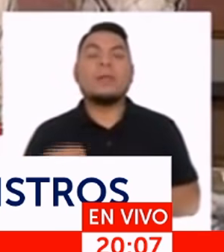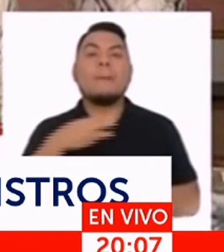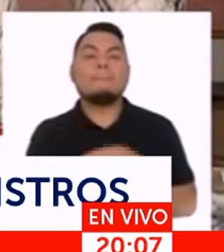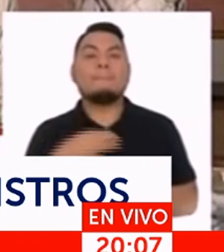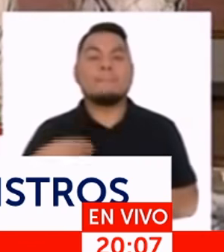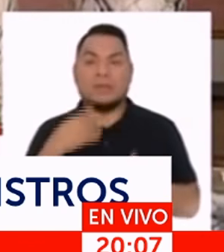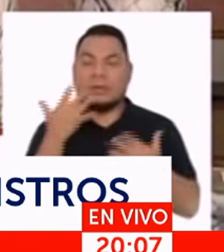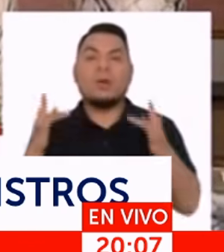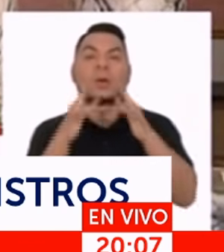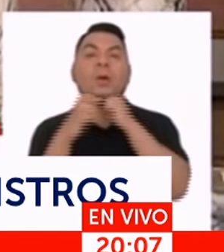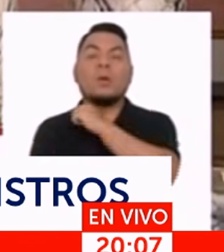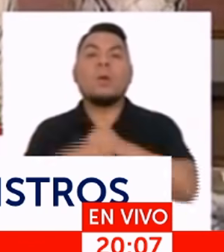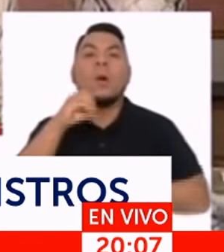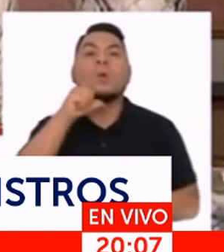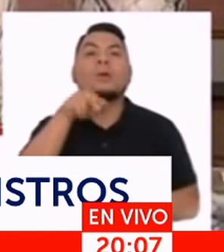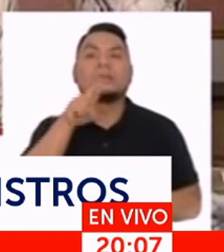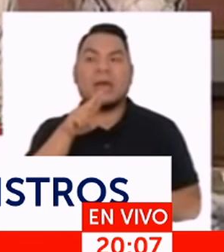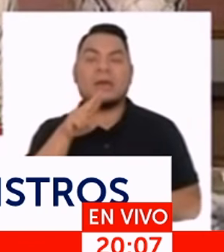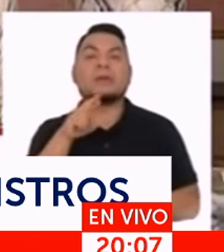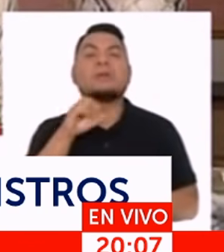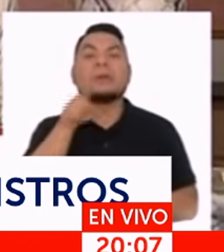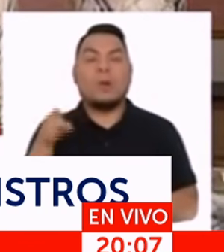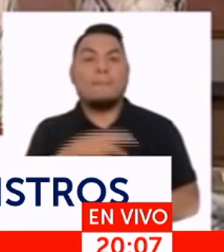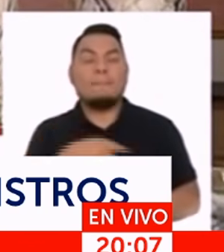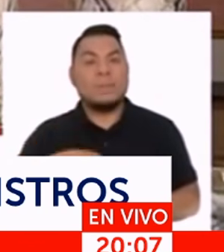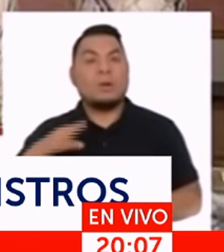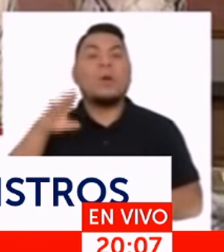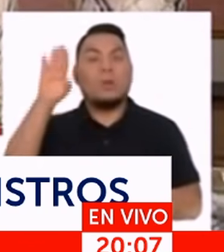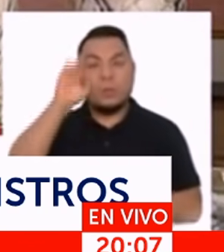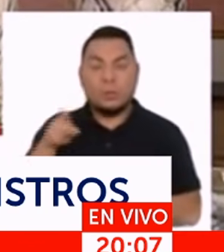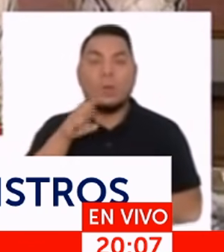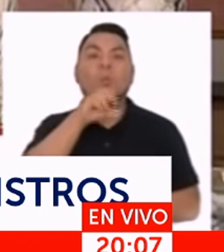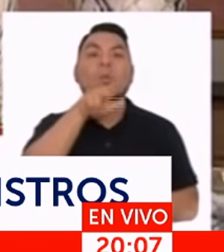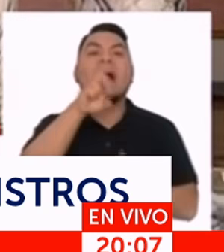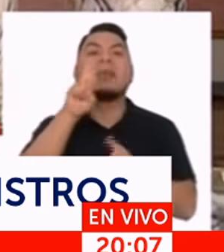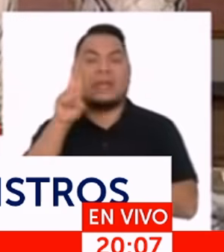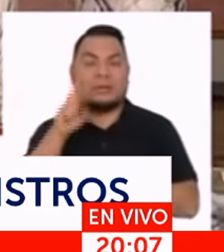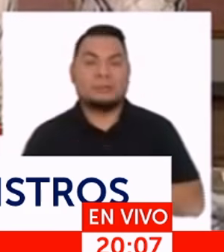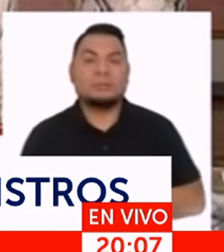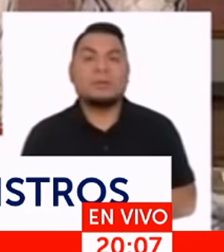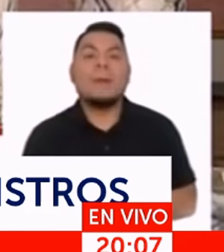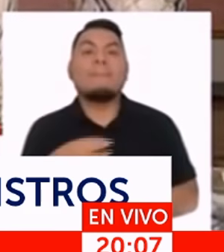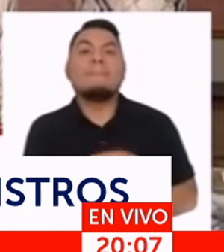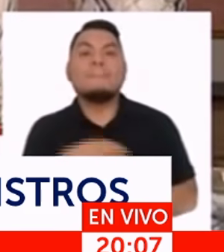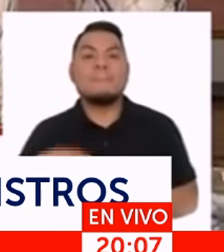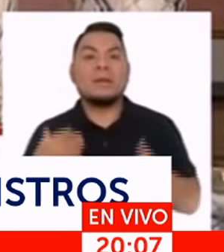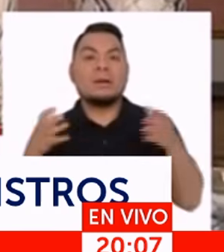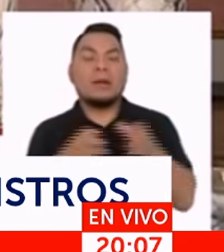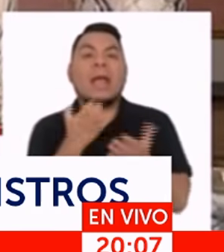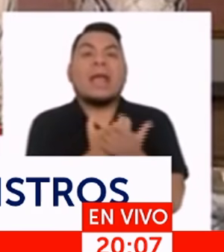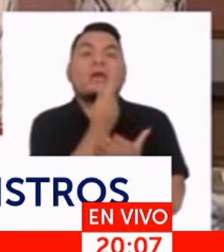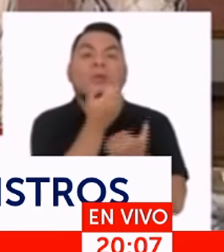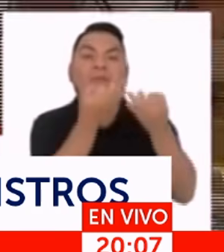Ministro de Relaciones Exteriores, Óscar Maburto de Romaña. Ministerio de Defensa, Walter Edison Ayala González. ¡Exitosa! Ministerio